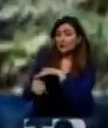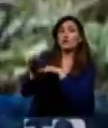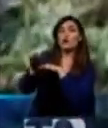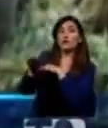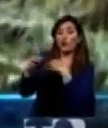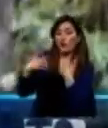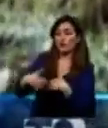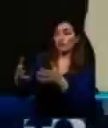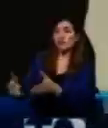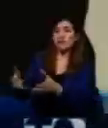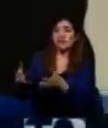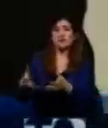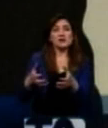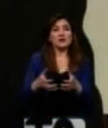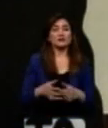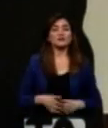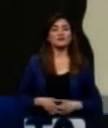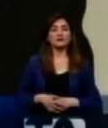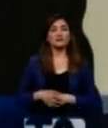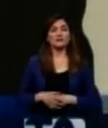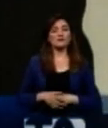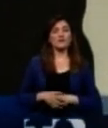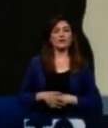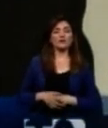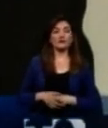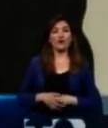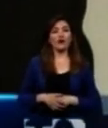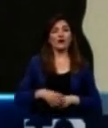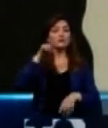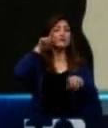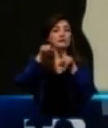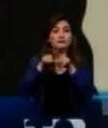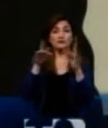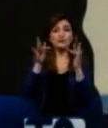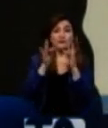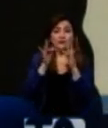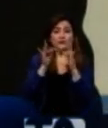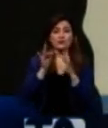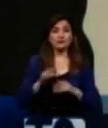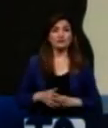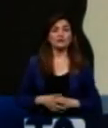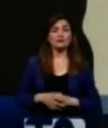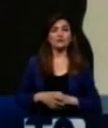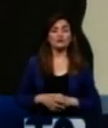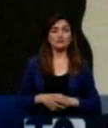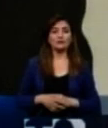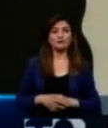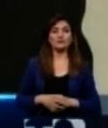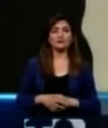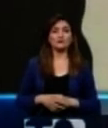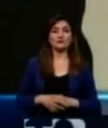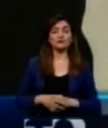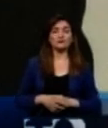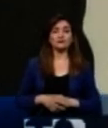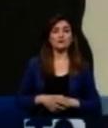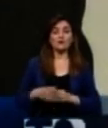el retiro de los cuerpos. Siempre y cuando se establezca alguna vía de contacto y esta vía de contacto sea la que transmite el